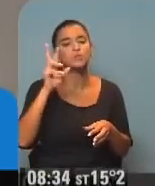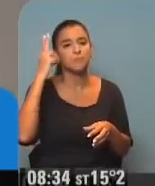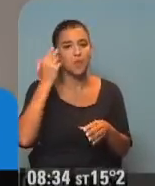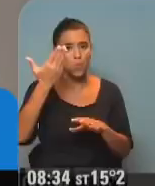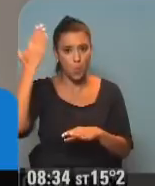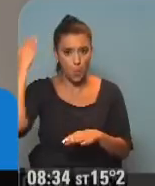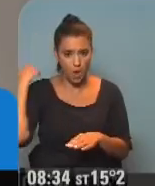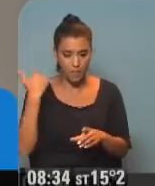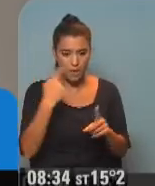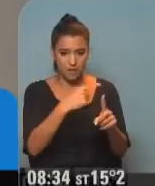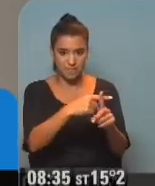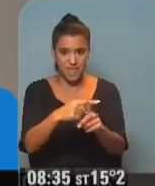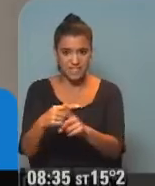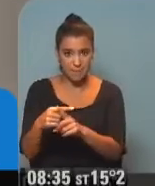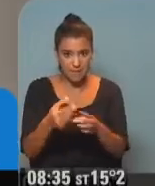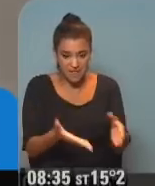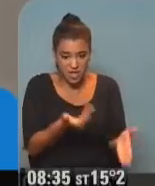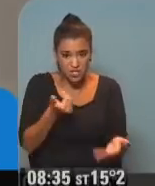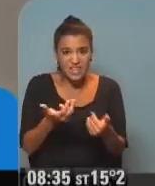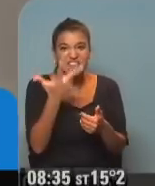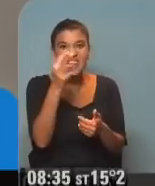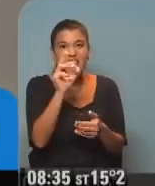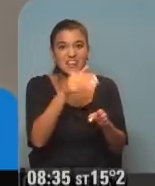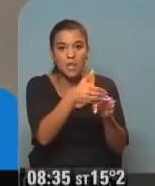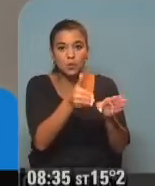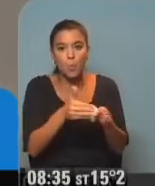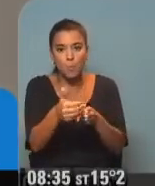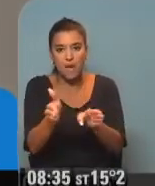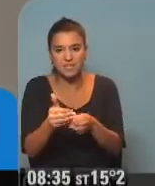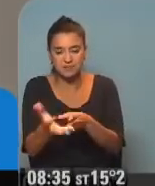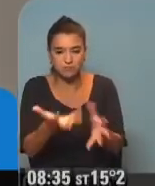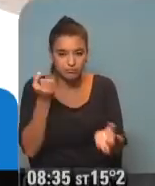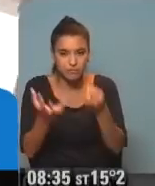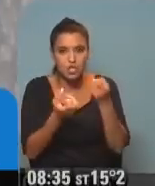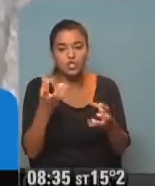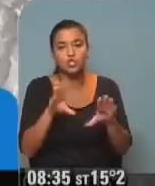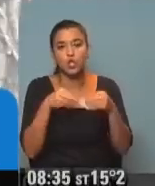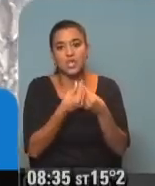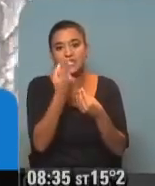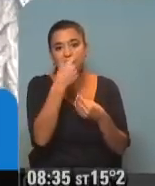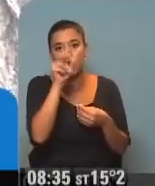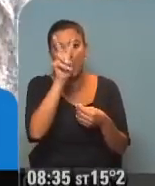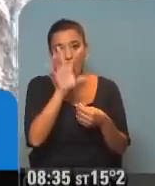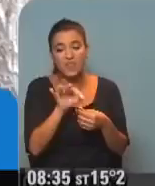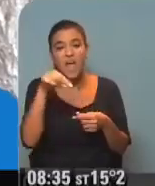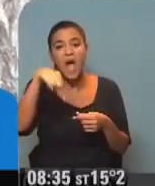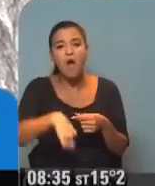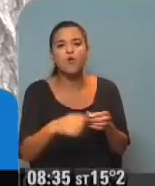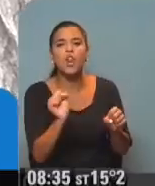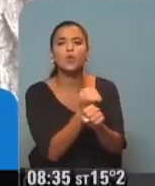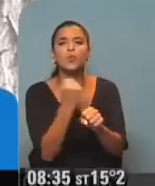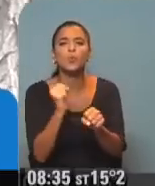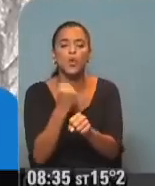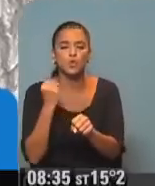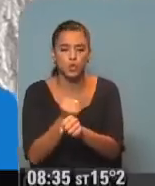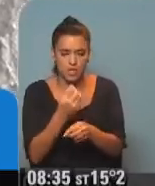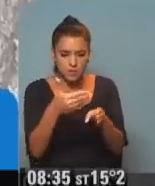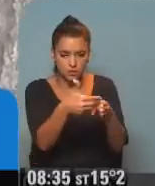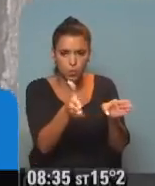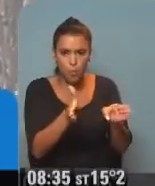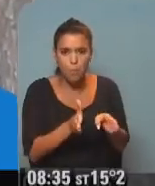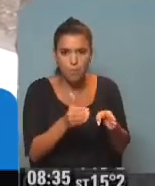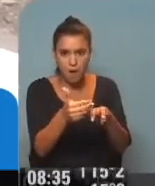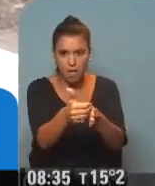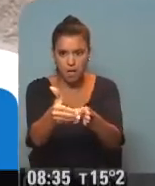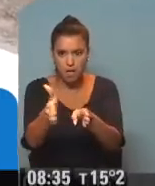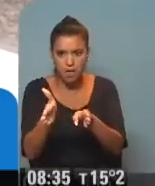profanación muy grave en San Luis, más de 30 tumbas fueron profanadas, de un total de 120. Ahora estamos hablando de roturas de tumbas. La gente